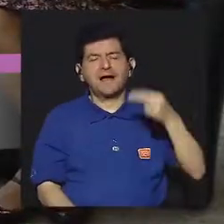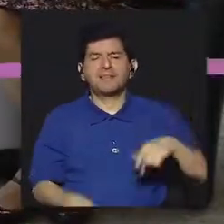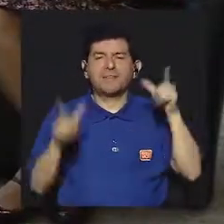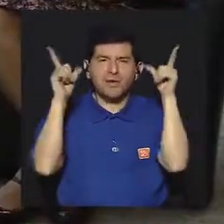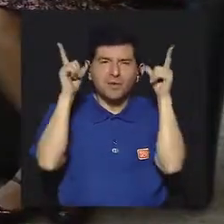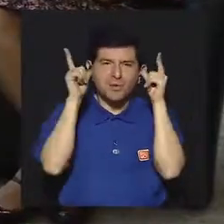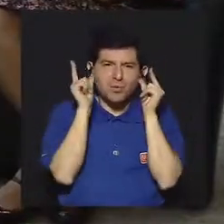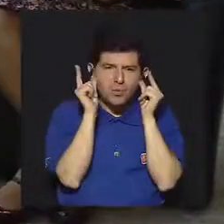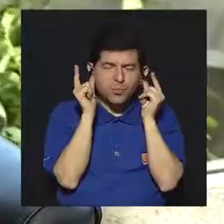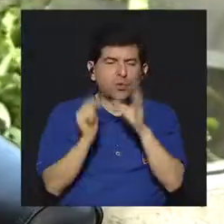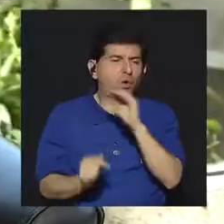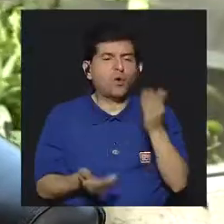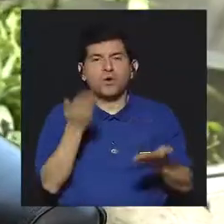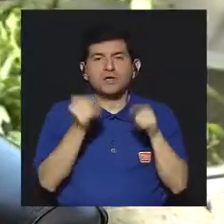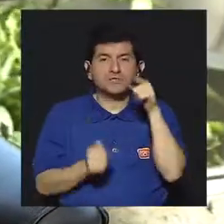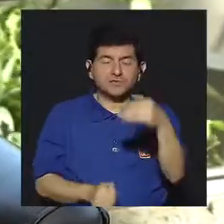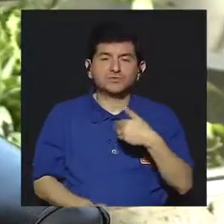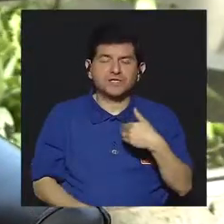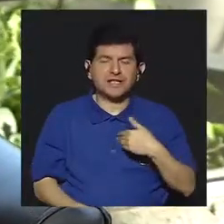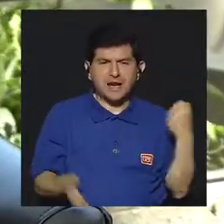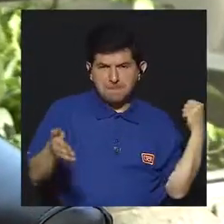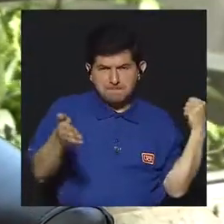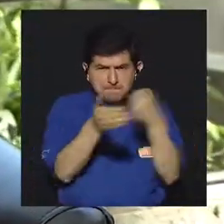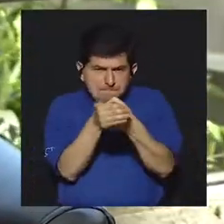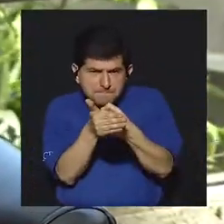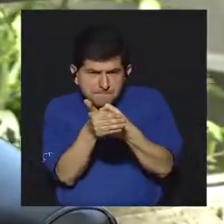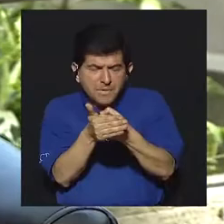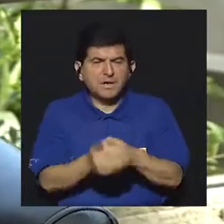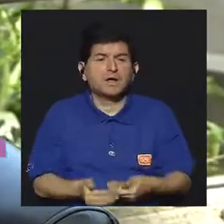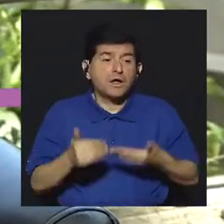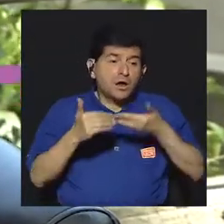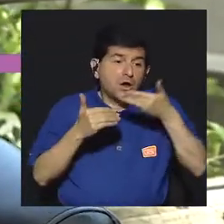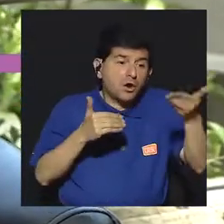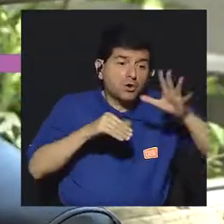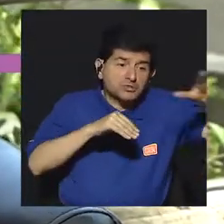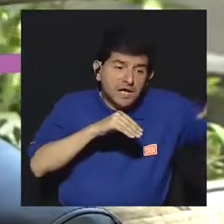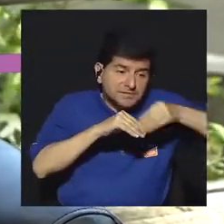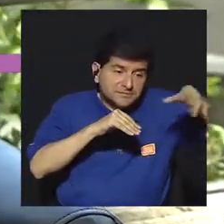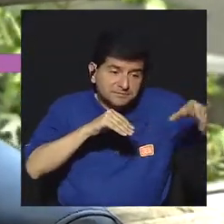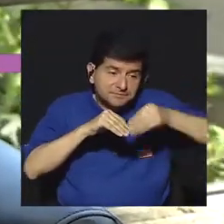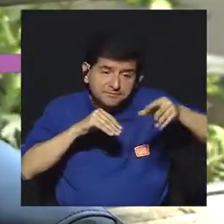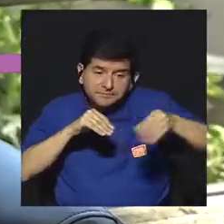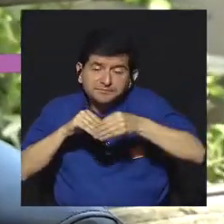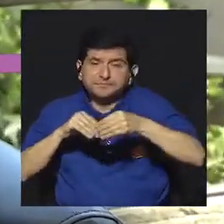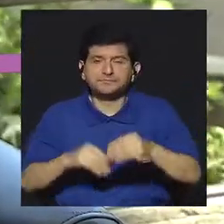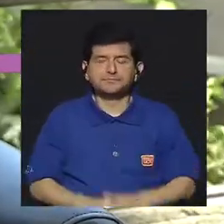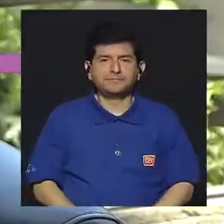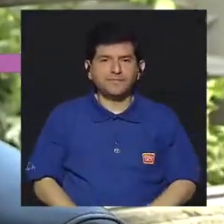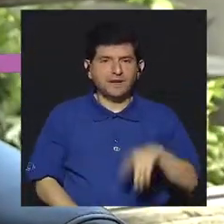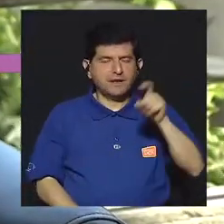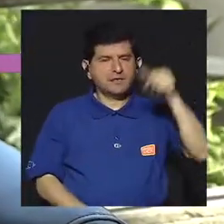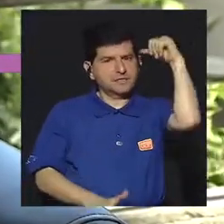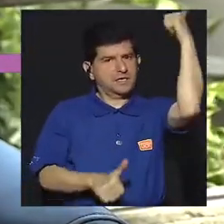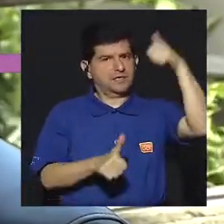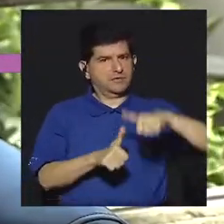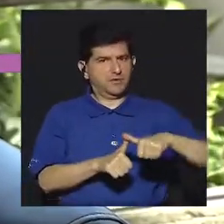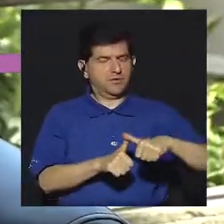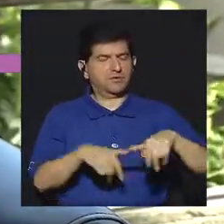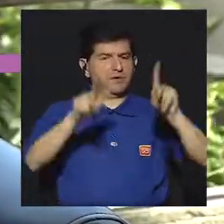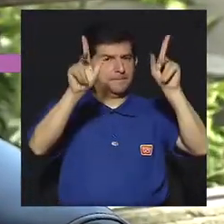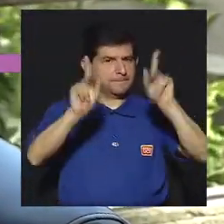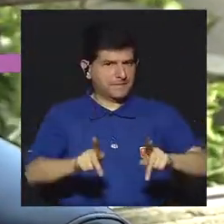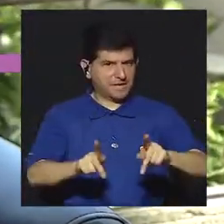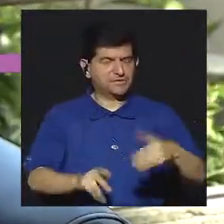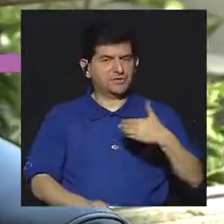también de pérdida auditiva, o porque tuviste un trauma. Entonces son cosas que se añaden, ¿verdad? Entonces hay que tener en cuenta si